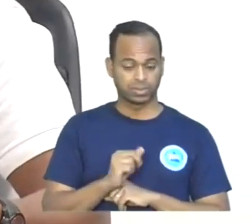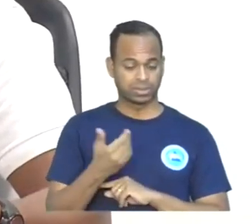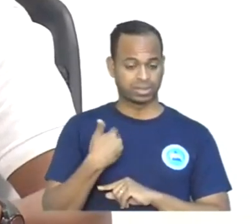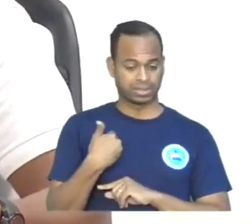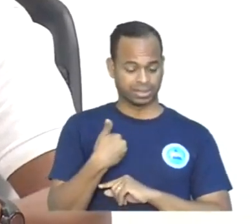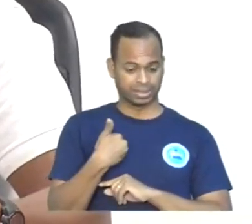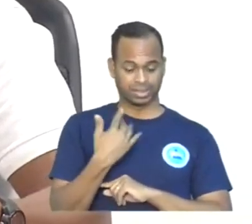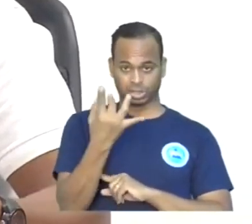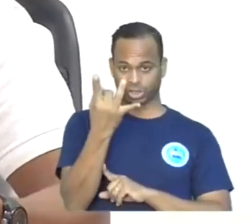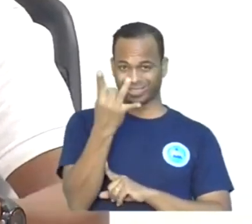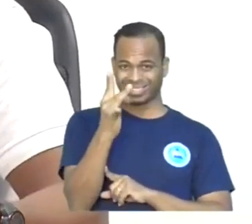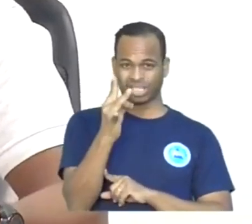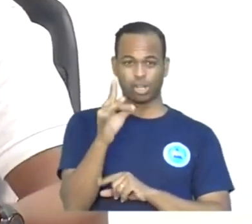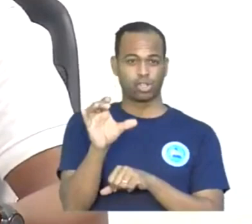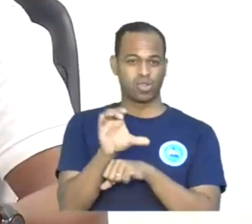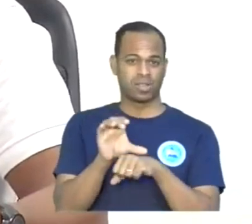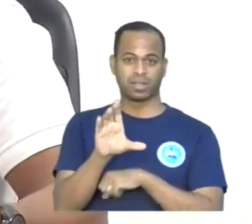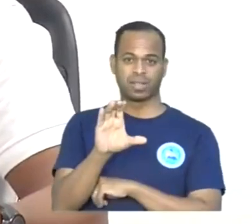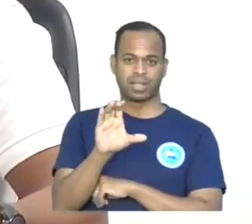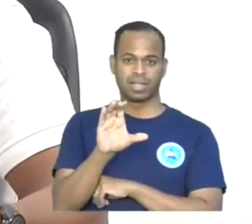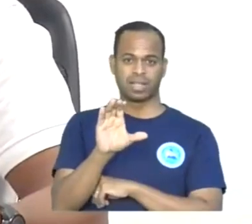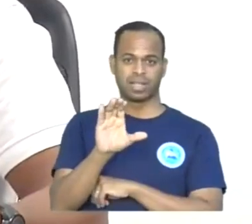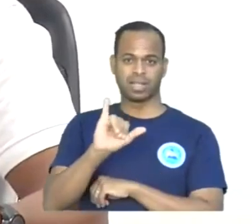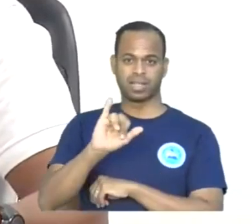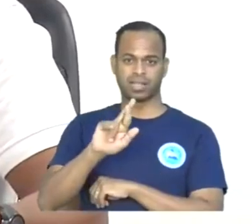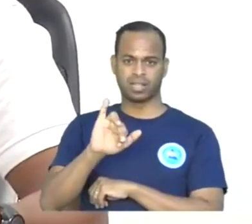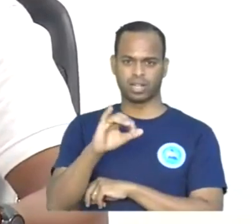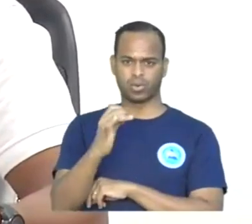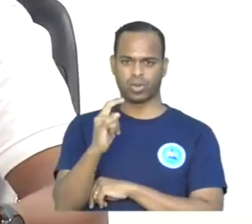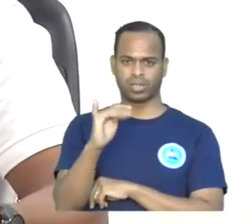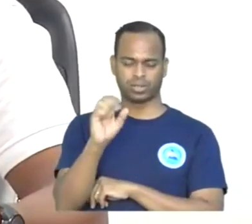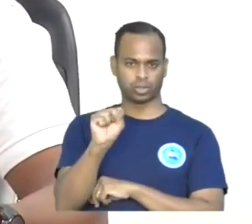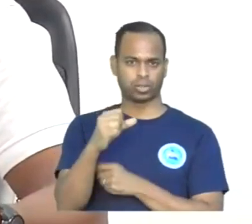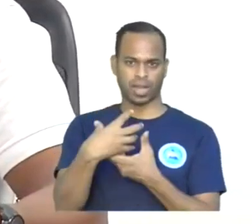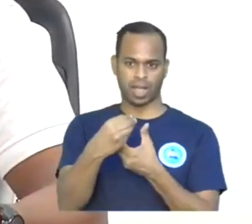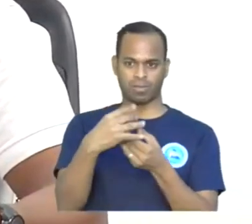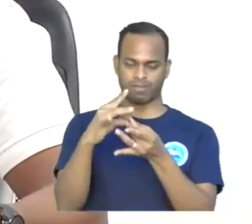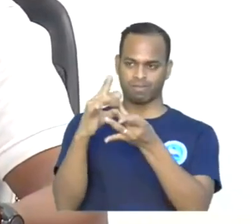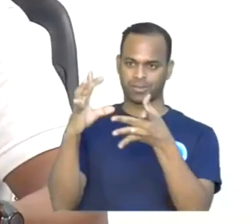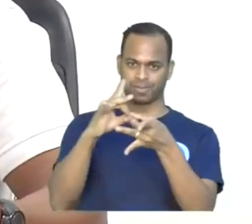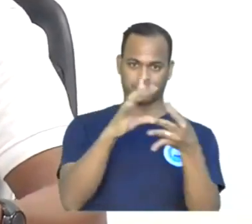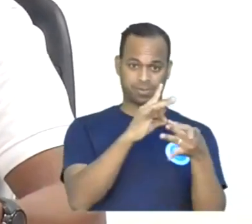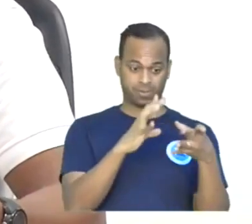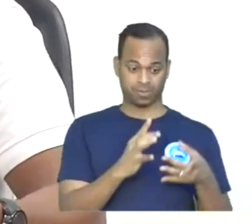de 18 circuitos fuera, 24 ramales, y lo que impacta